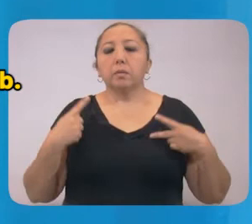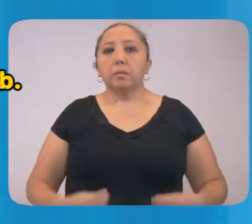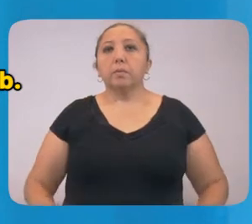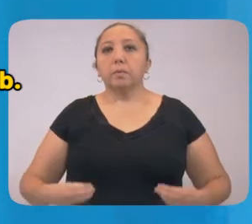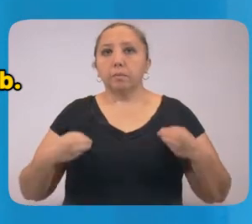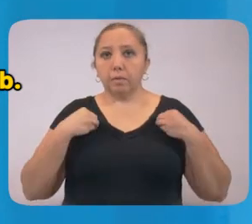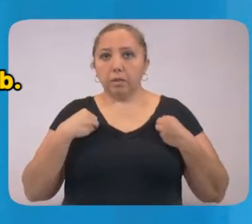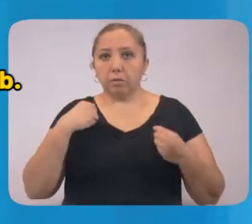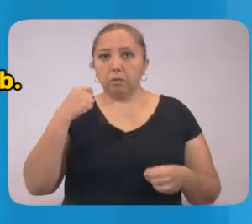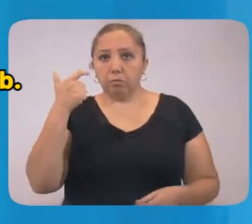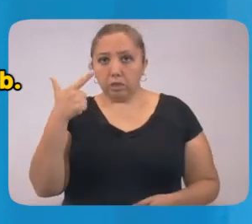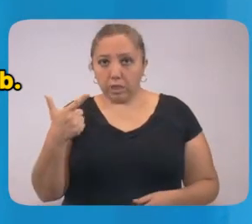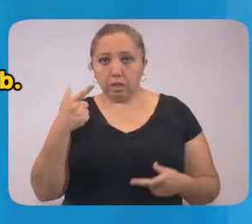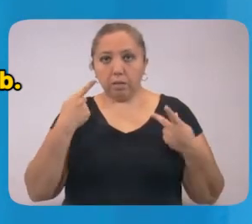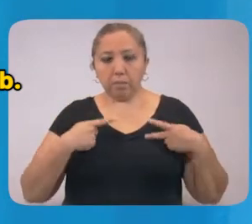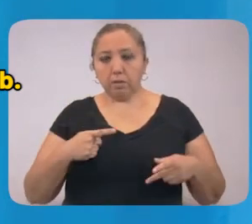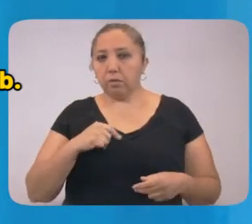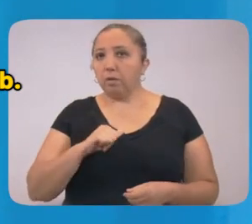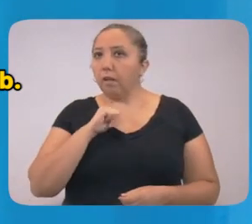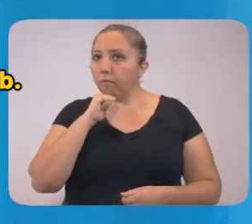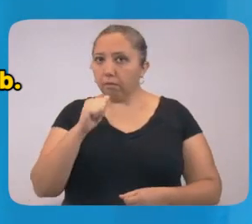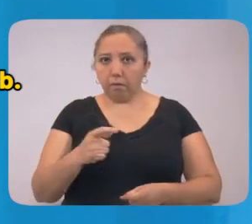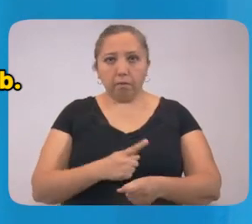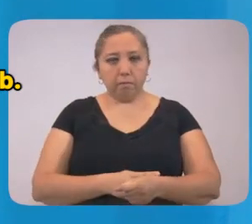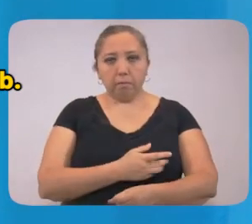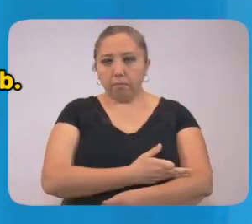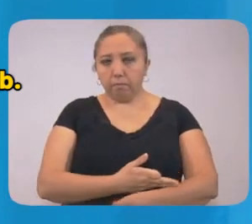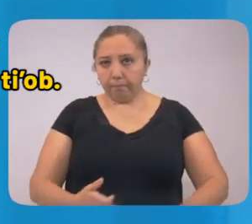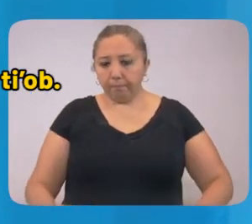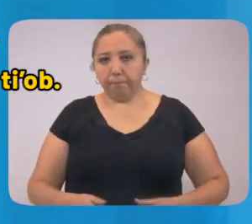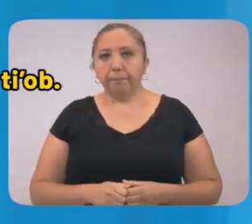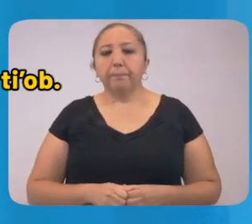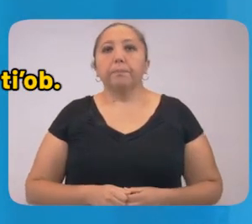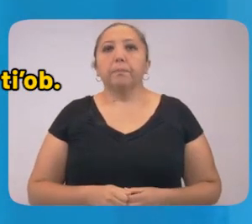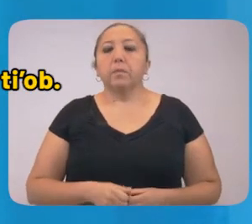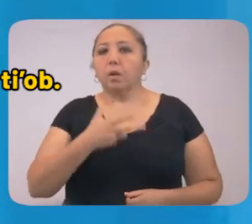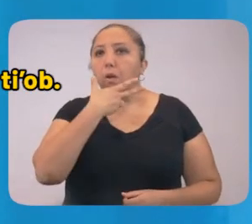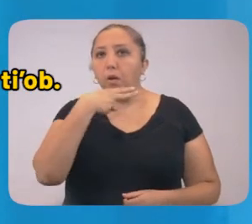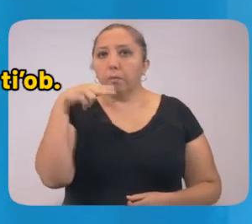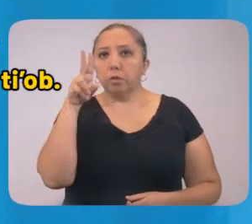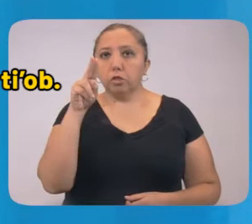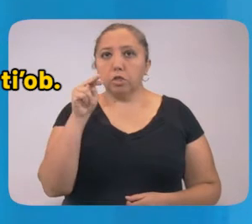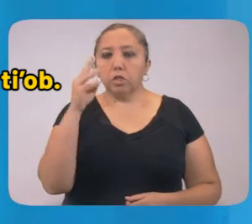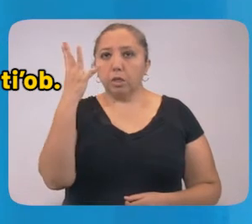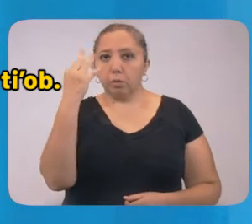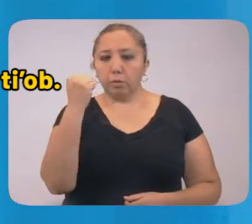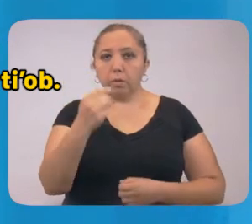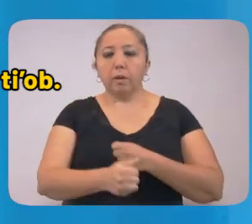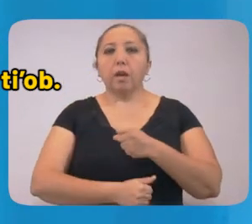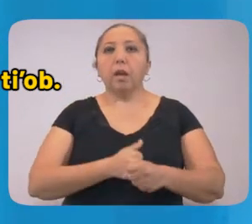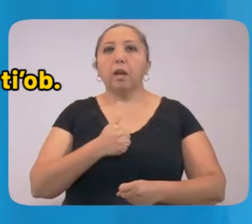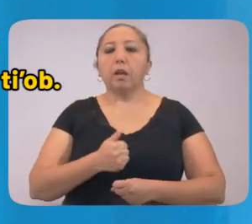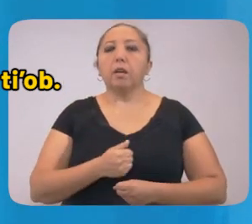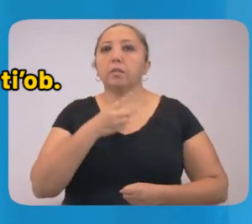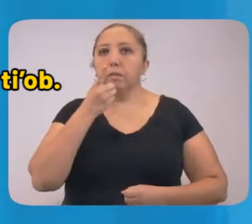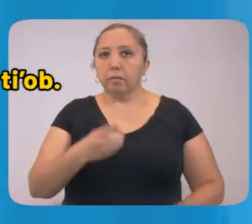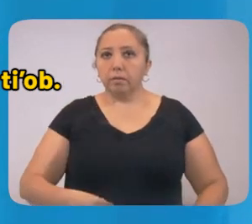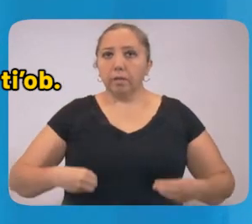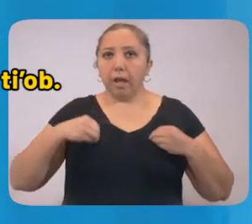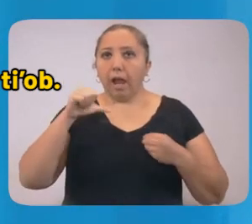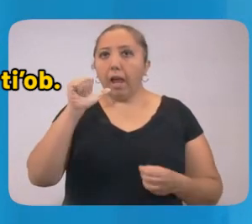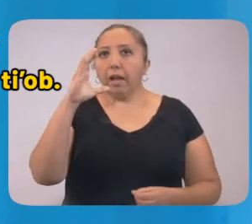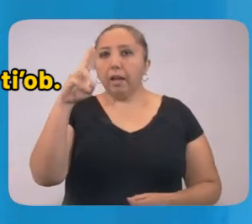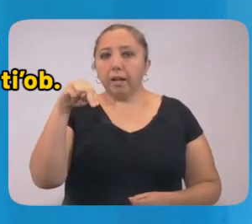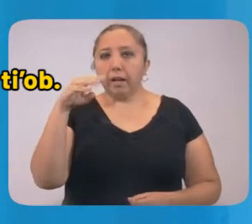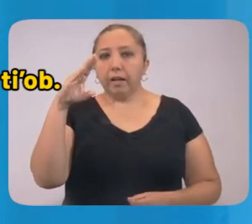convivía con 7 contactos ninguno presenta síntomas hombre de 89 años de edad originario y residente de